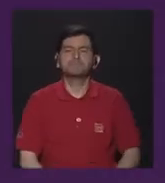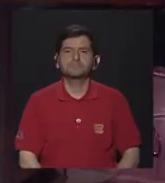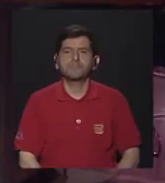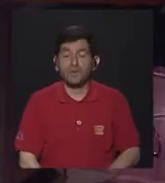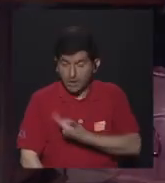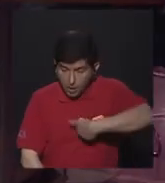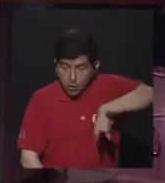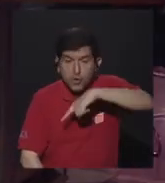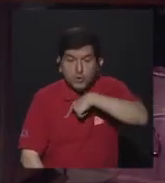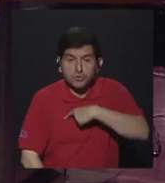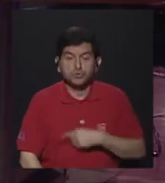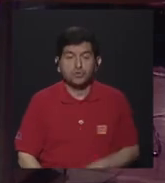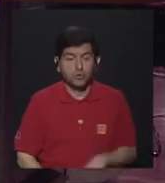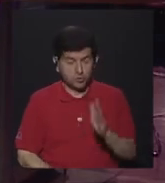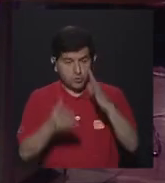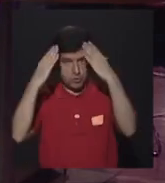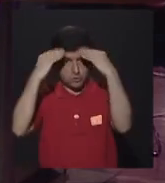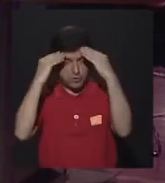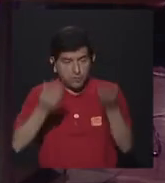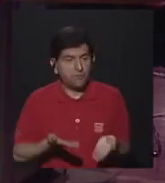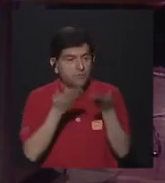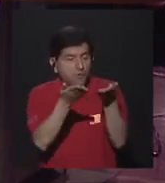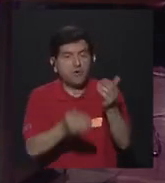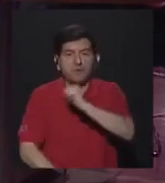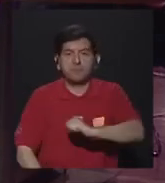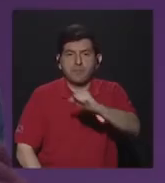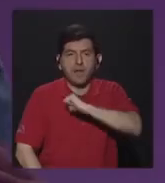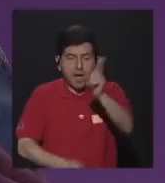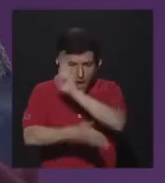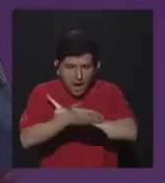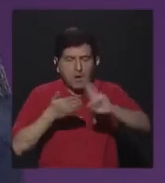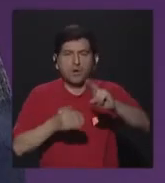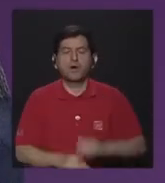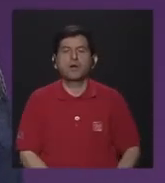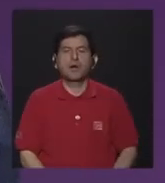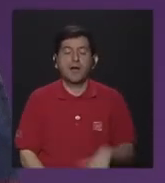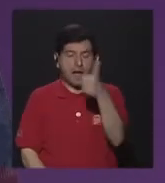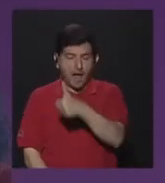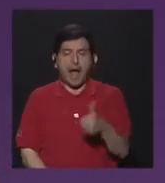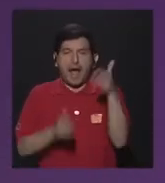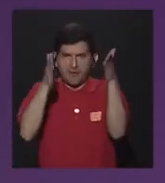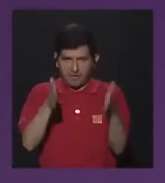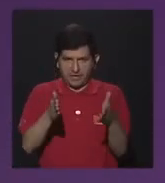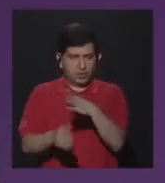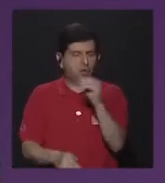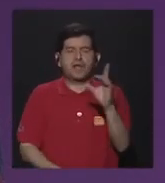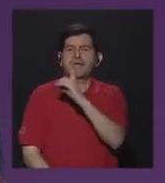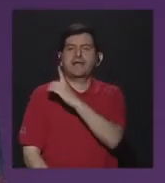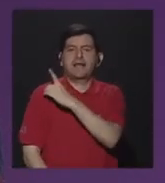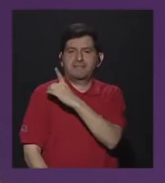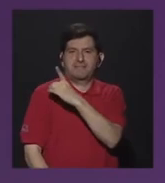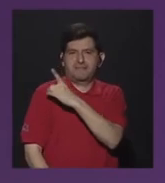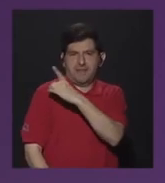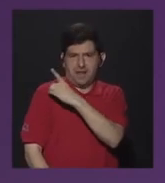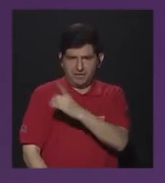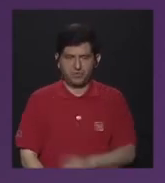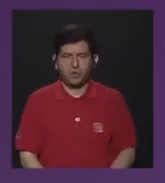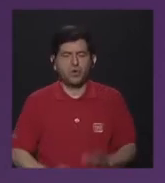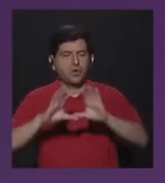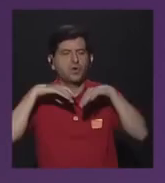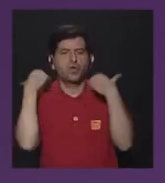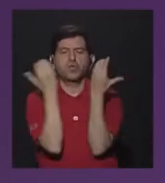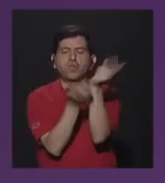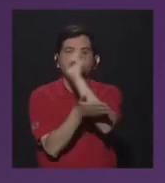y nosotros entregamos dicho informe a las autoridades universitarias específicamente al señor rector y al director del consejo